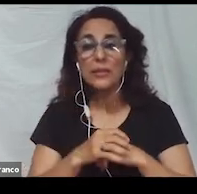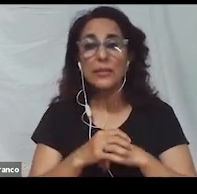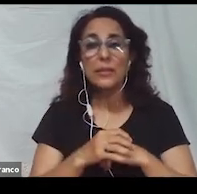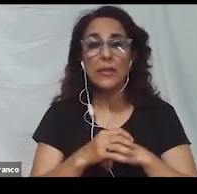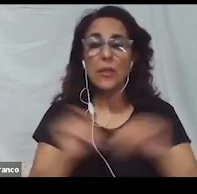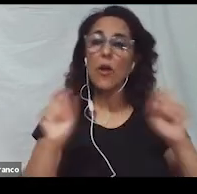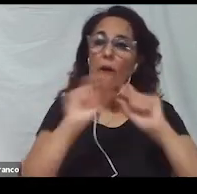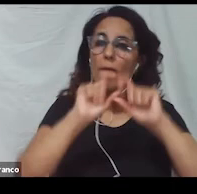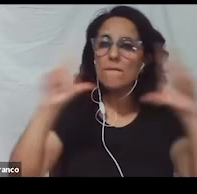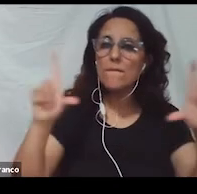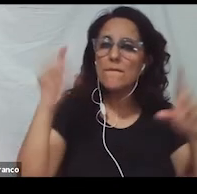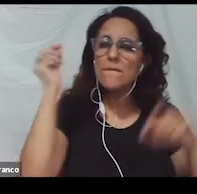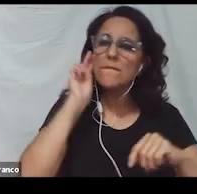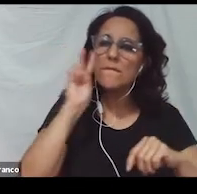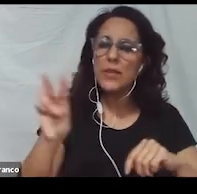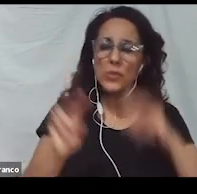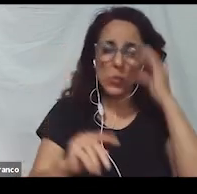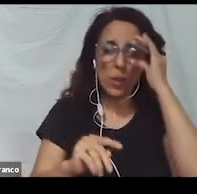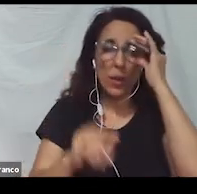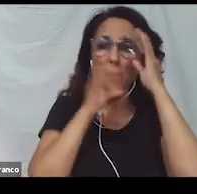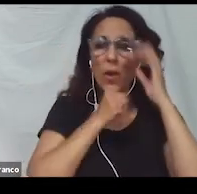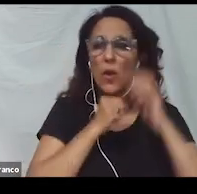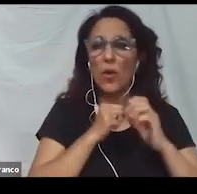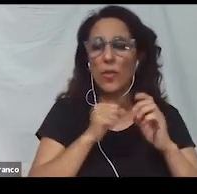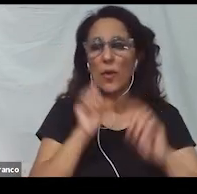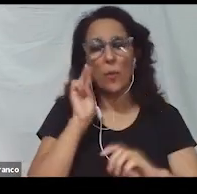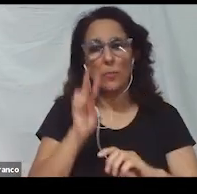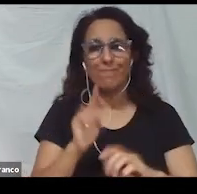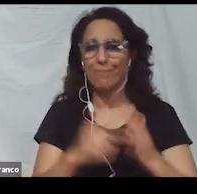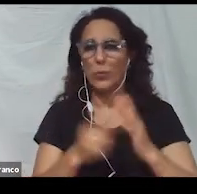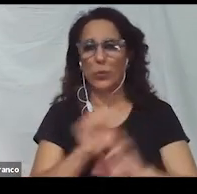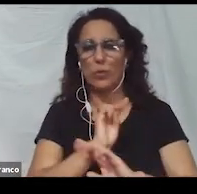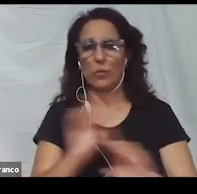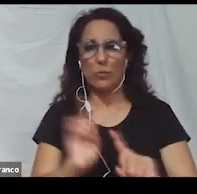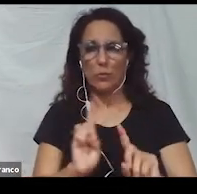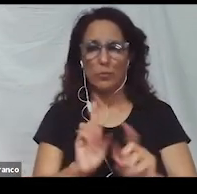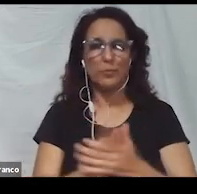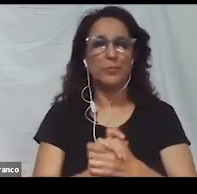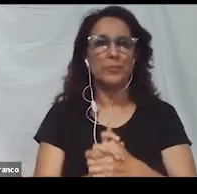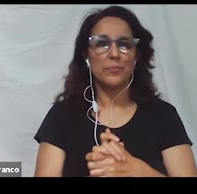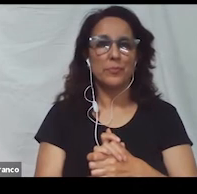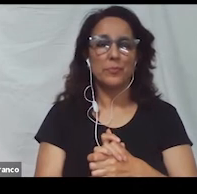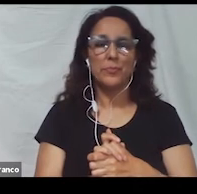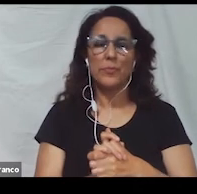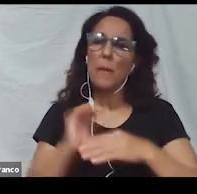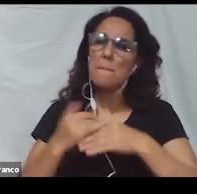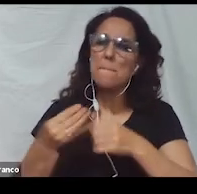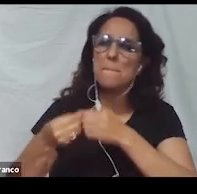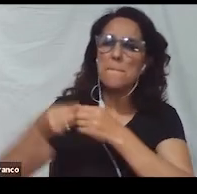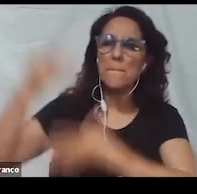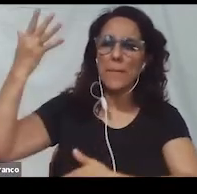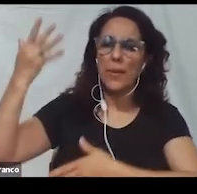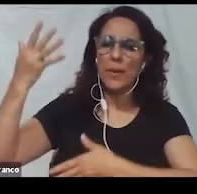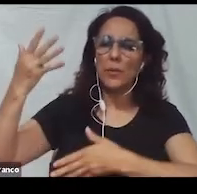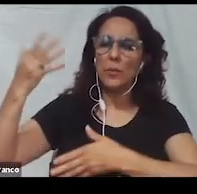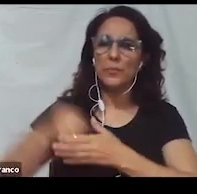entendibles desde lo visual, pero no desde el punto de vista del código. Por ejemplo, imagínense un menú, ¿sí? Un menú,